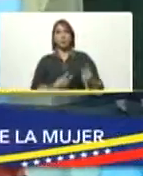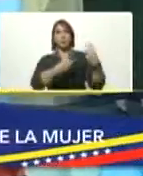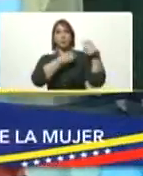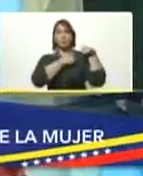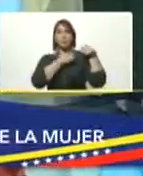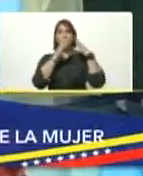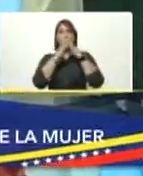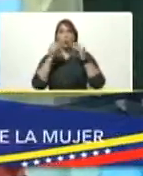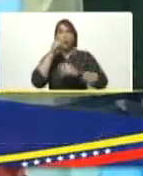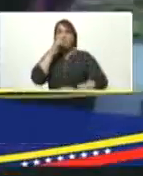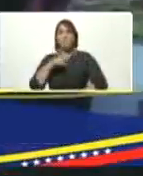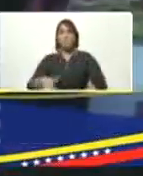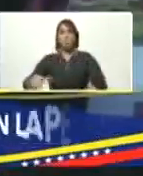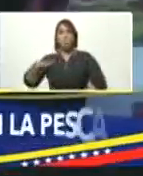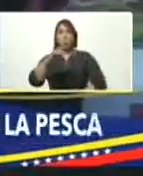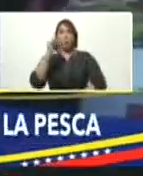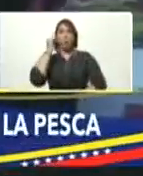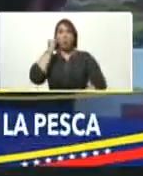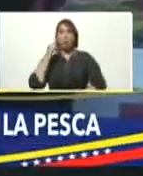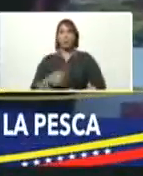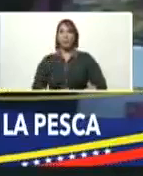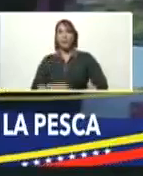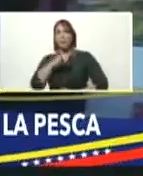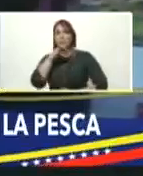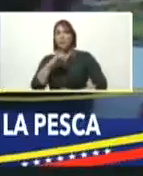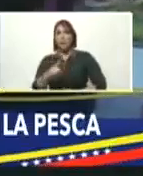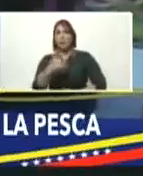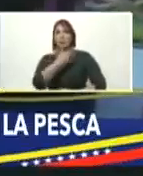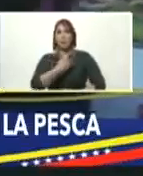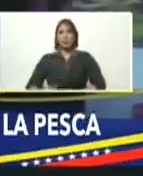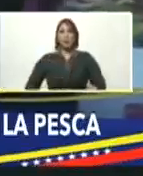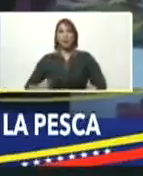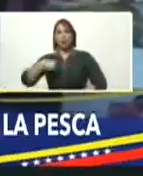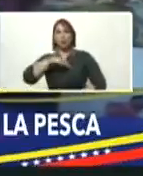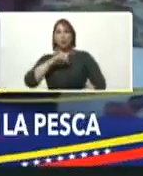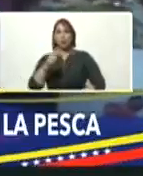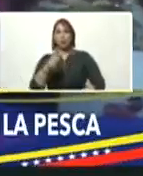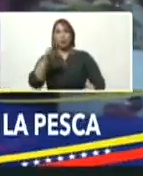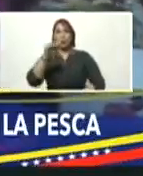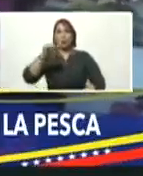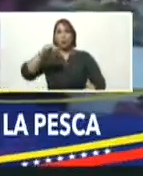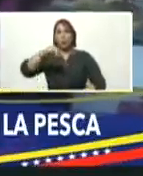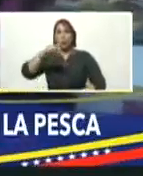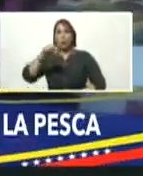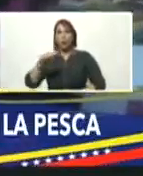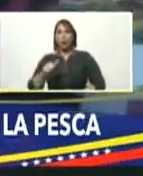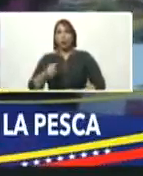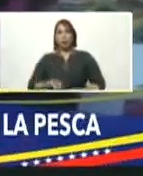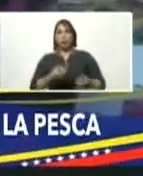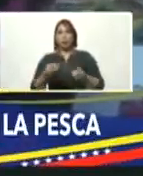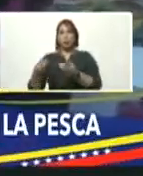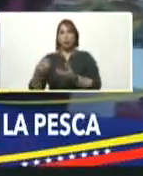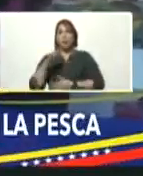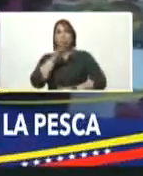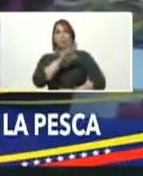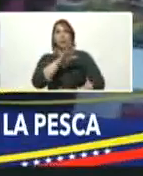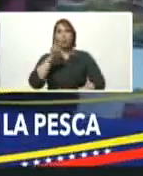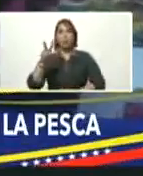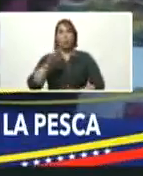a todo el pueblo mujer. Informarle, presidente, que estamos desde Guanta entregando 52 crédito futuro por más